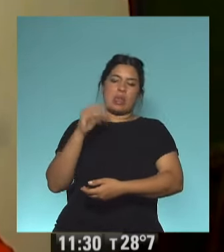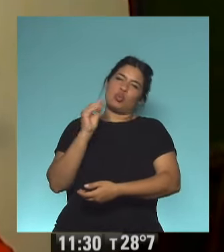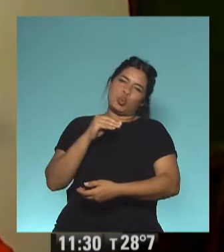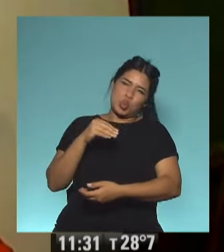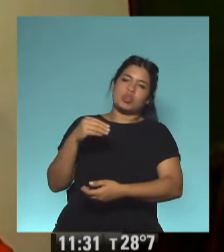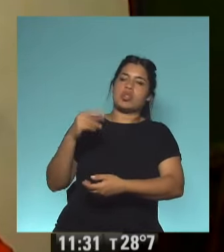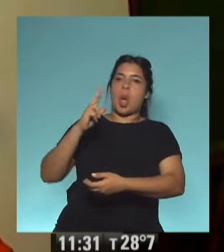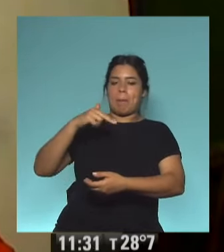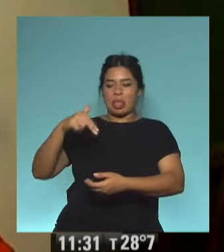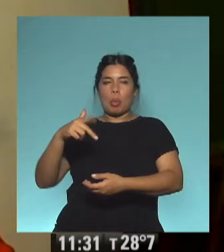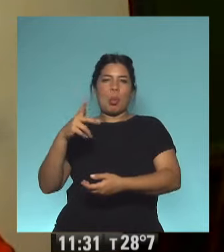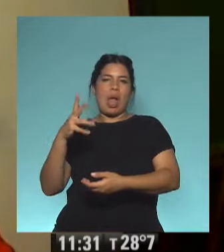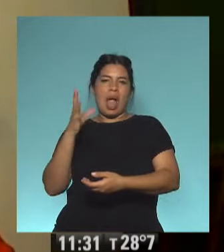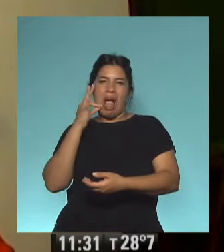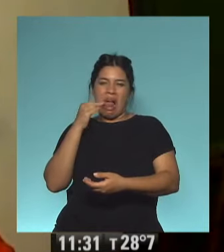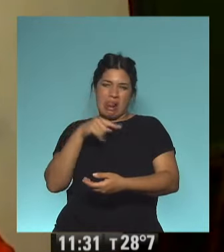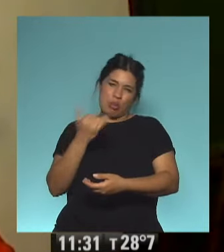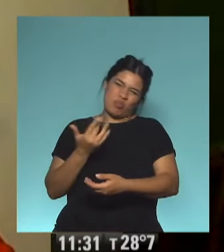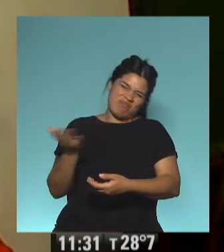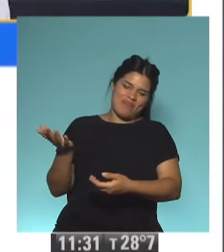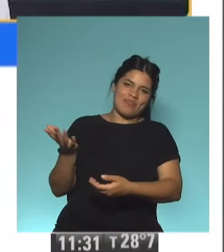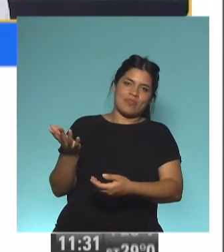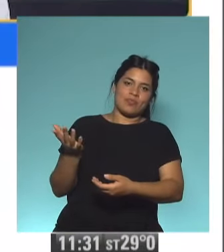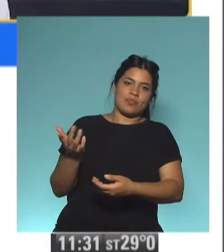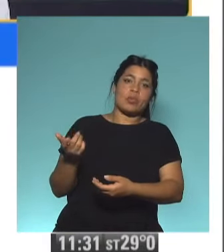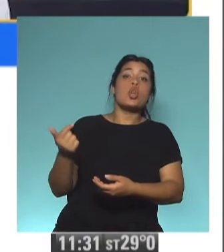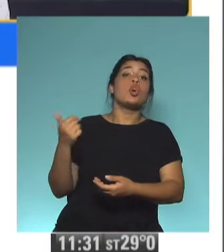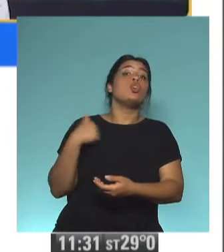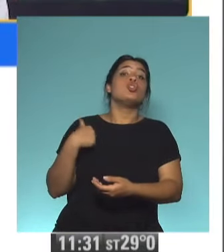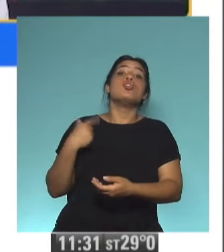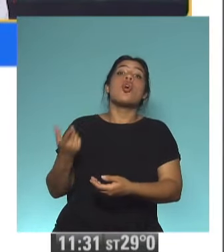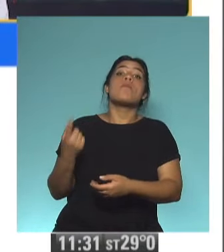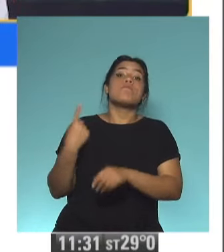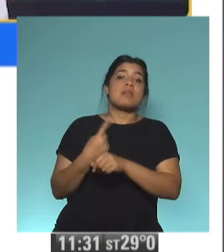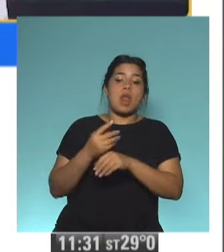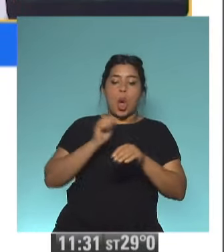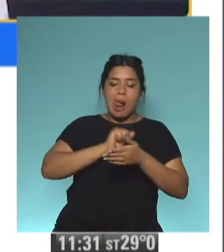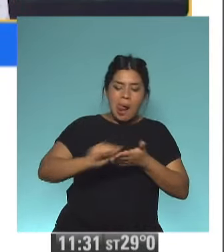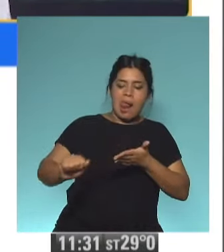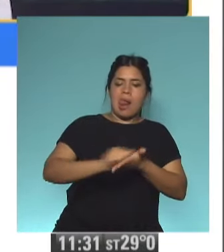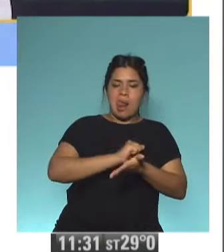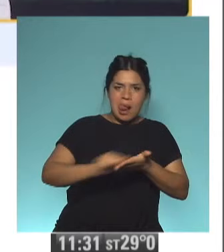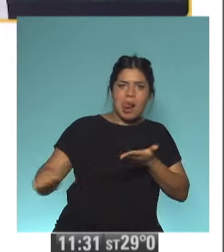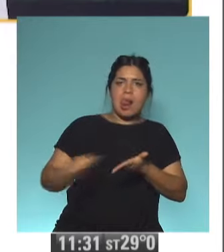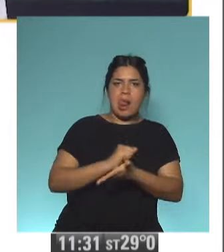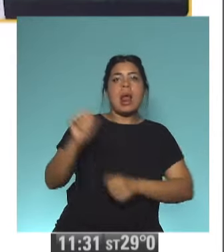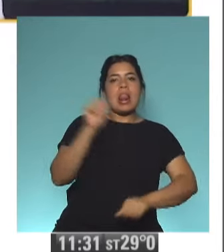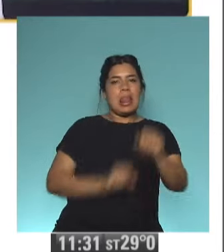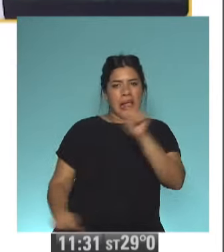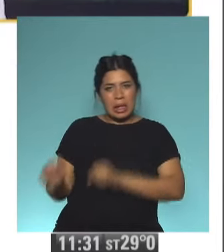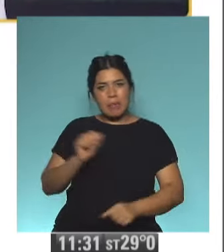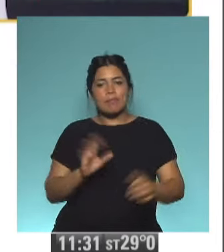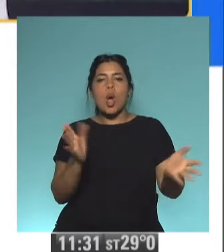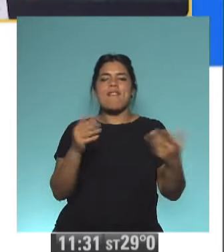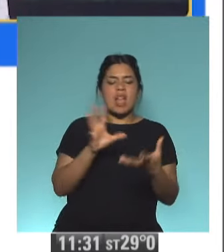o pintada y demás. Y lo que se hace es lijarlo, limpiarlo, ver qué forma